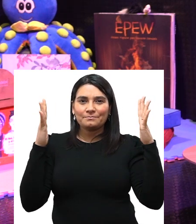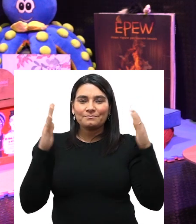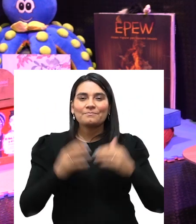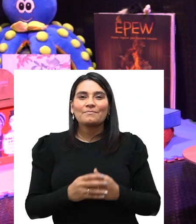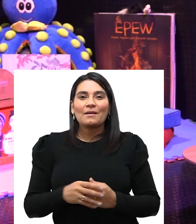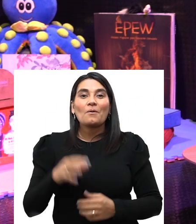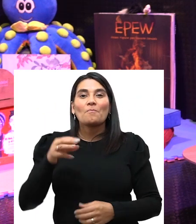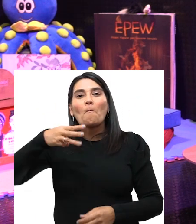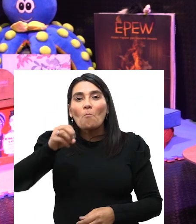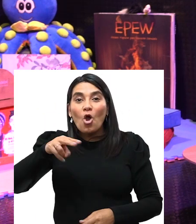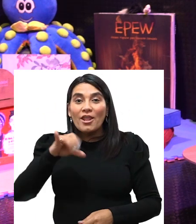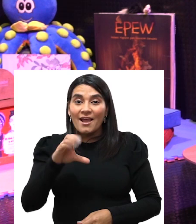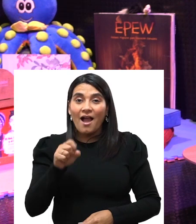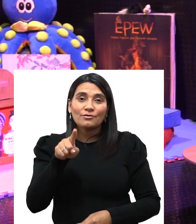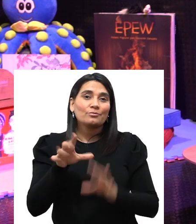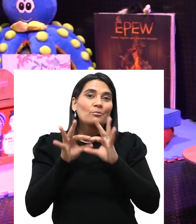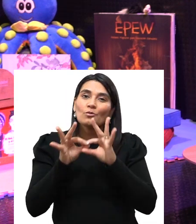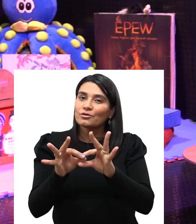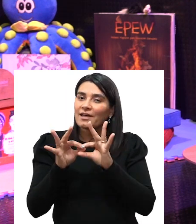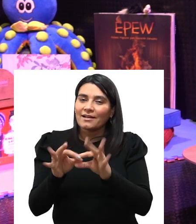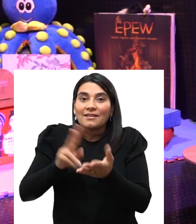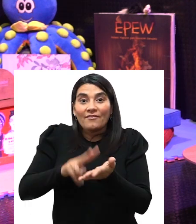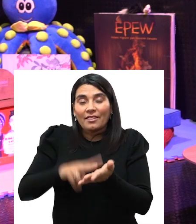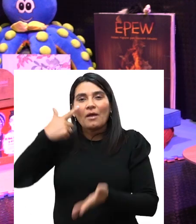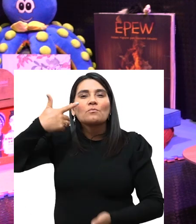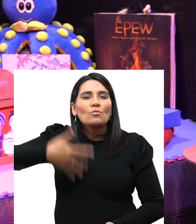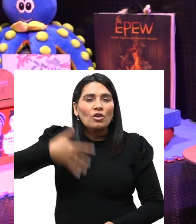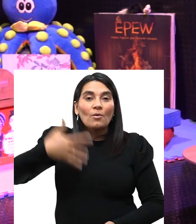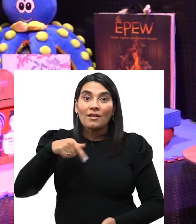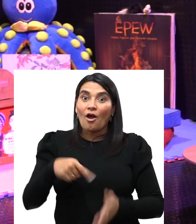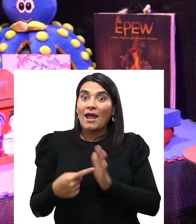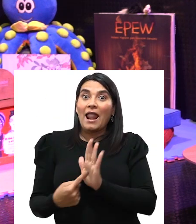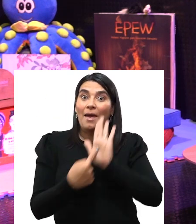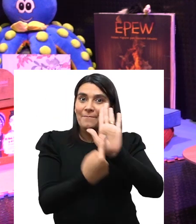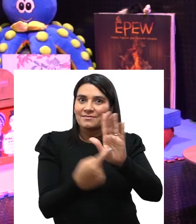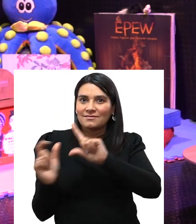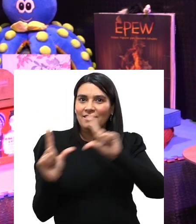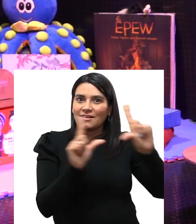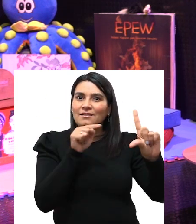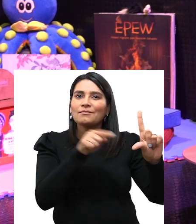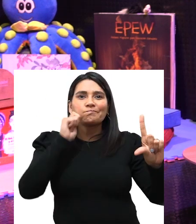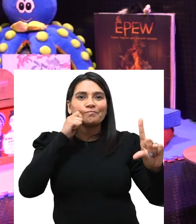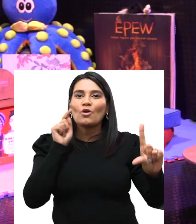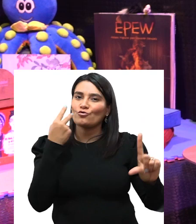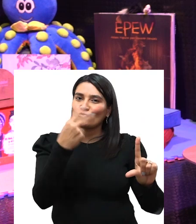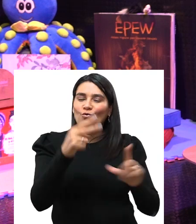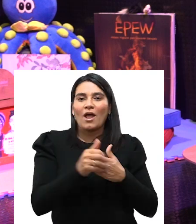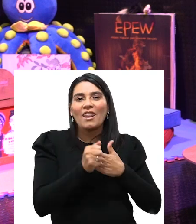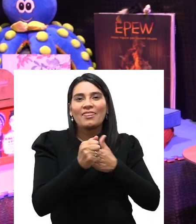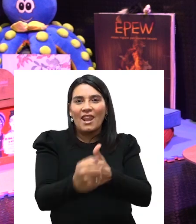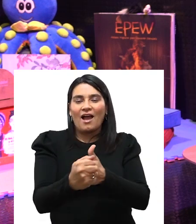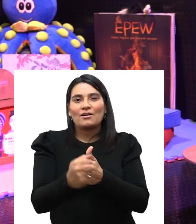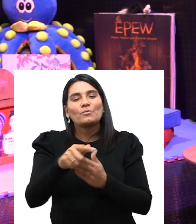Mónica, muchas gracias. Parte importante de la presentación de hoy tiene que ver con tu liderazgo y por eso es